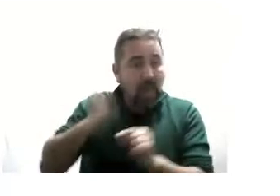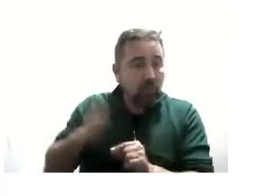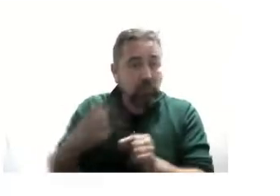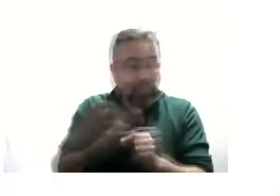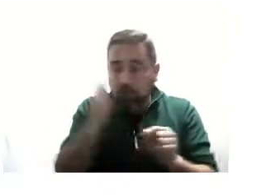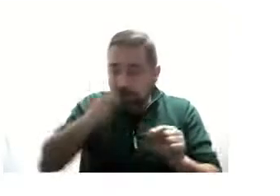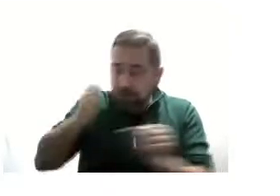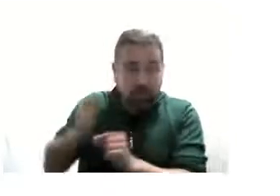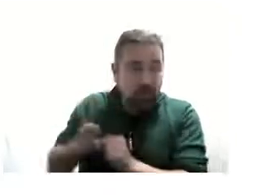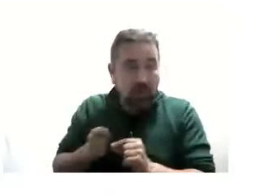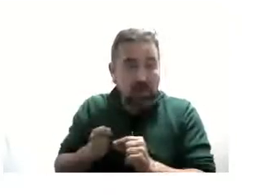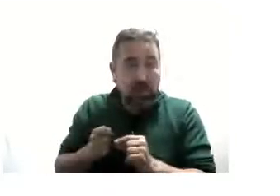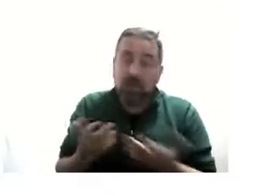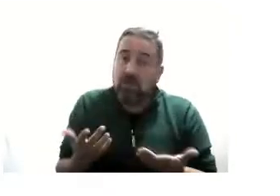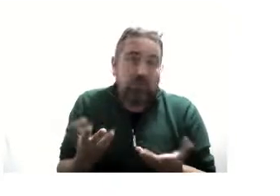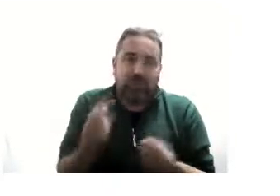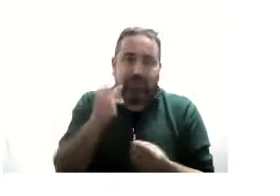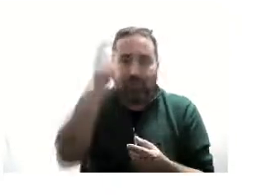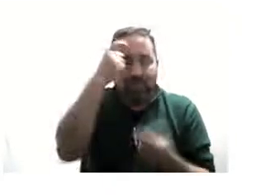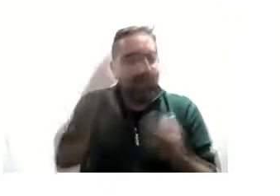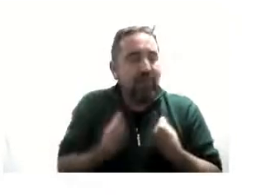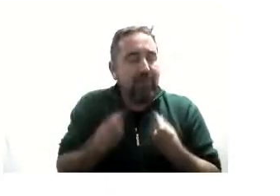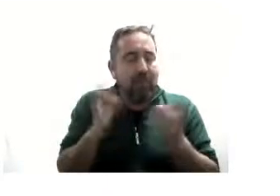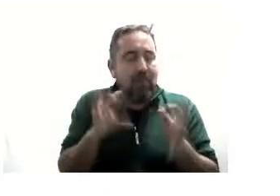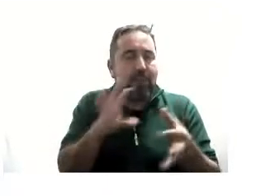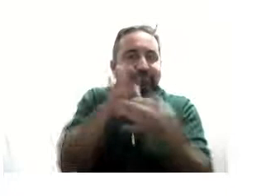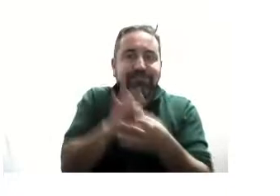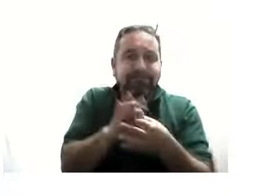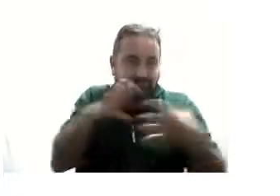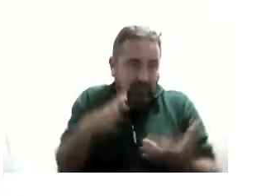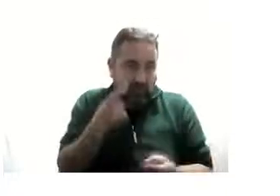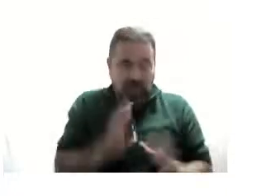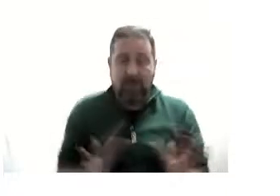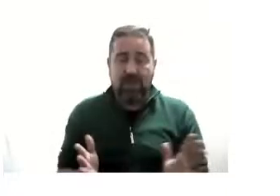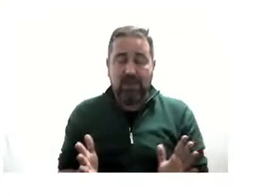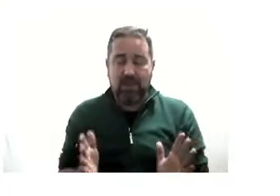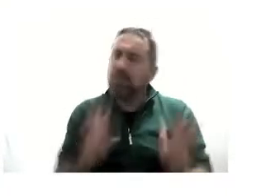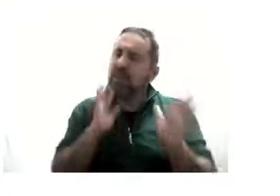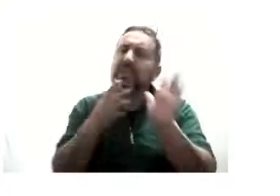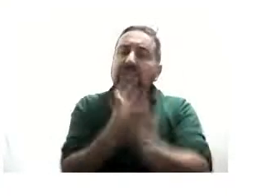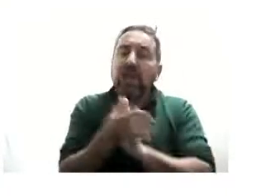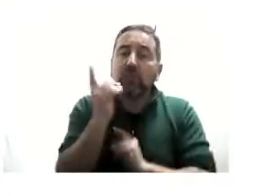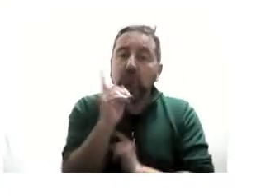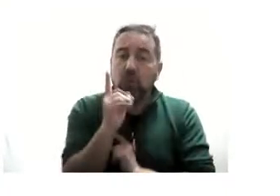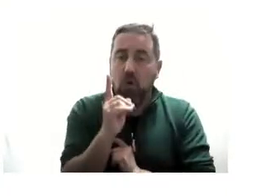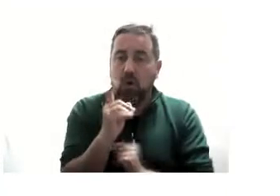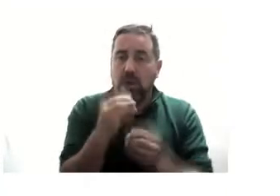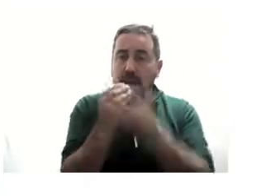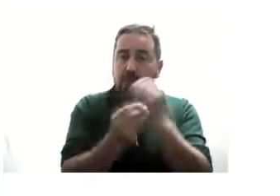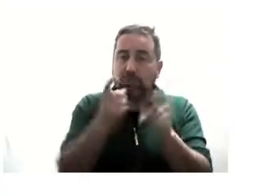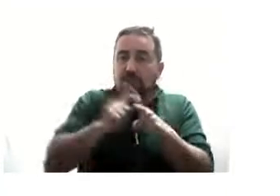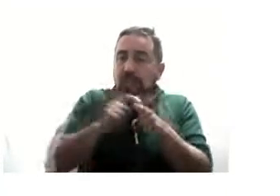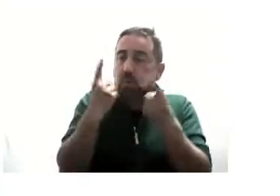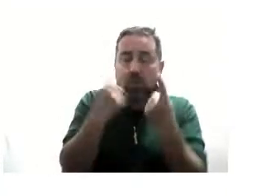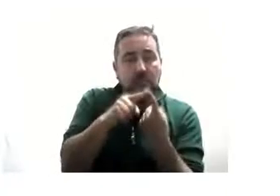muchísimos conceptos de la vida y fundamentalmente de la cirugía. Pero eso significa que si solo tenemos la posibilidad de poner un tipo de